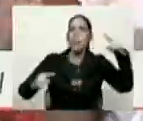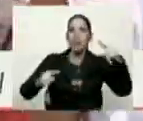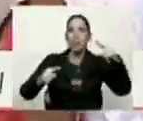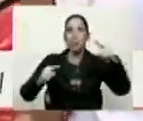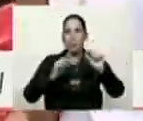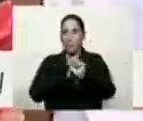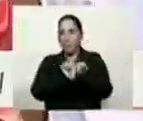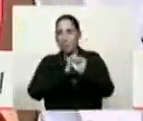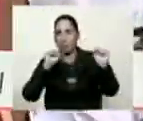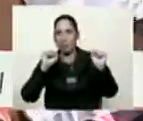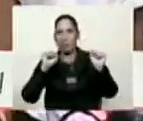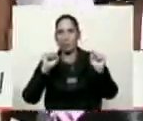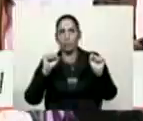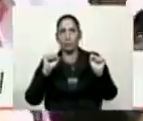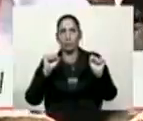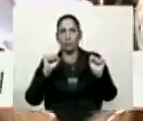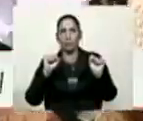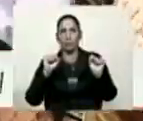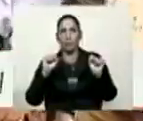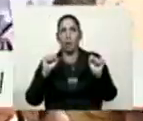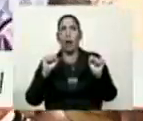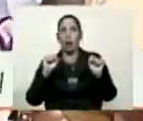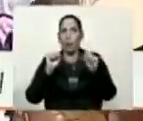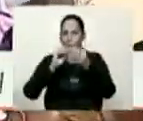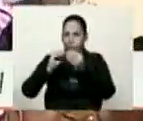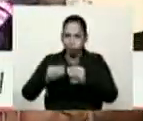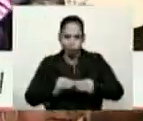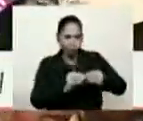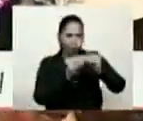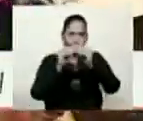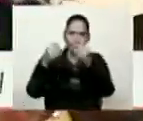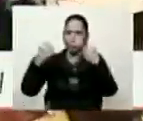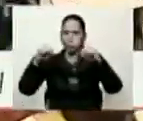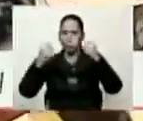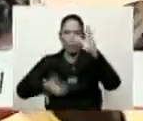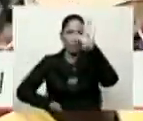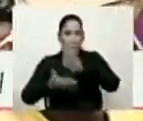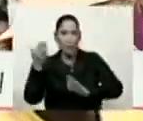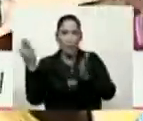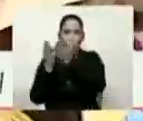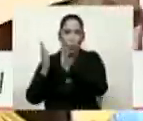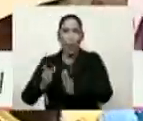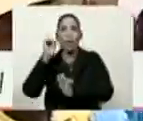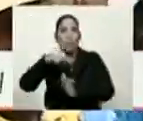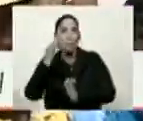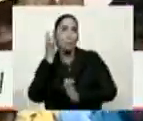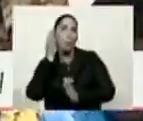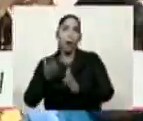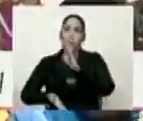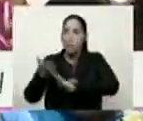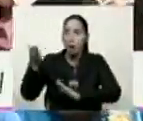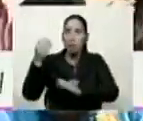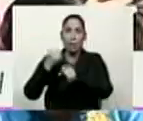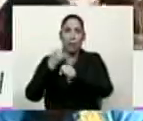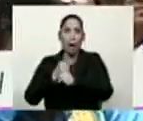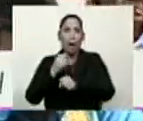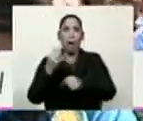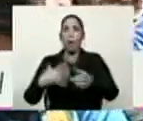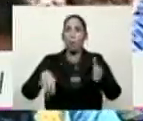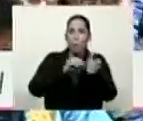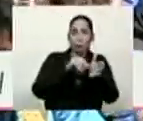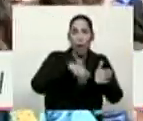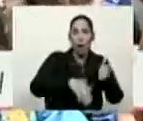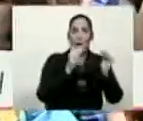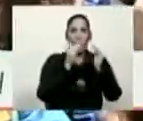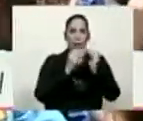mañana, a prepararles para que vayan al colegio y ella irse al trabajo y regresar al mediodía,